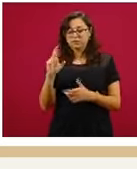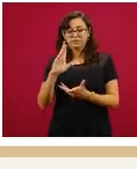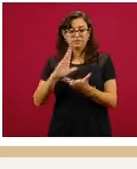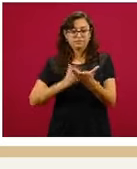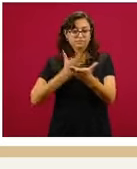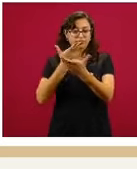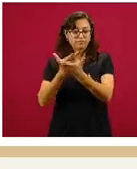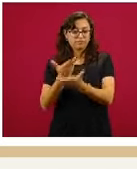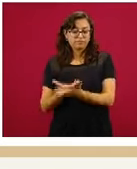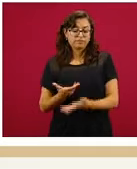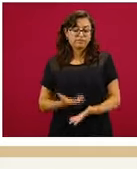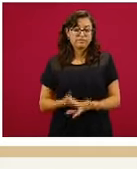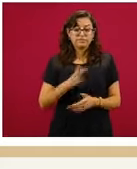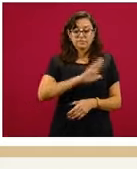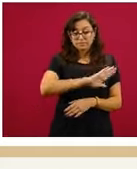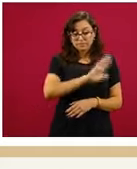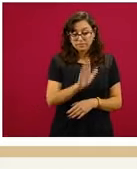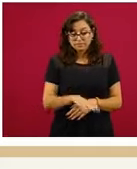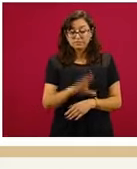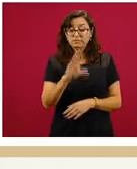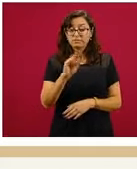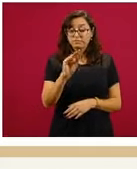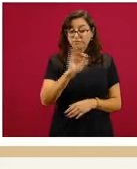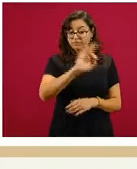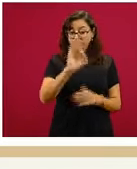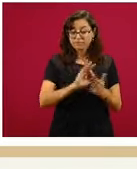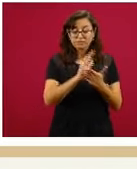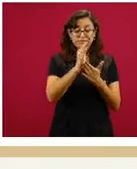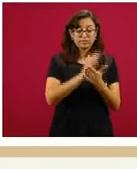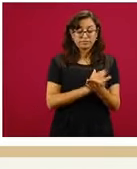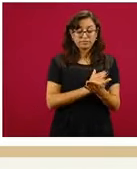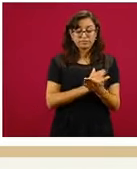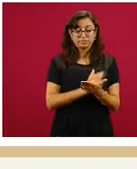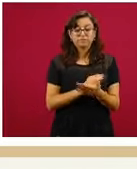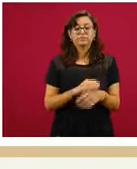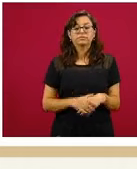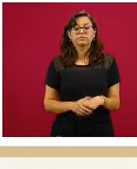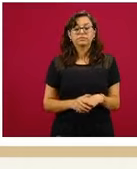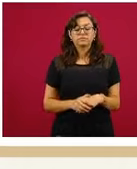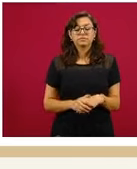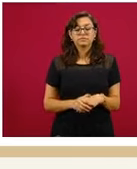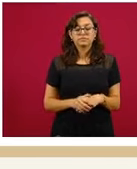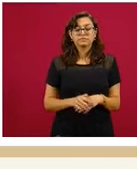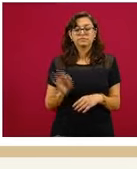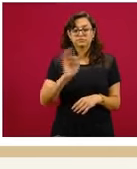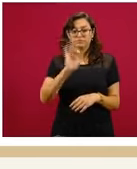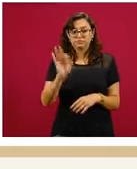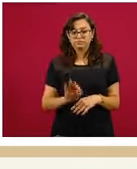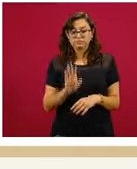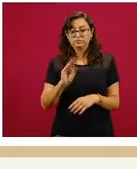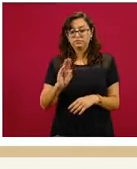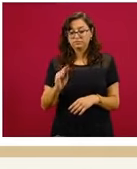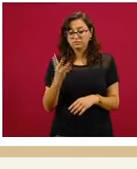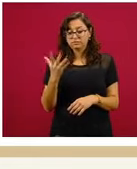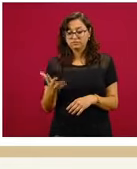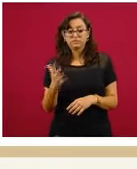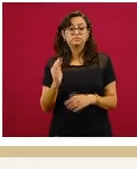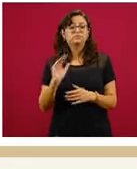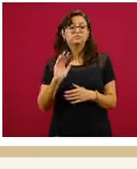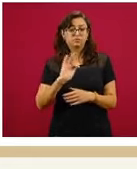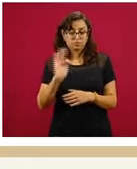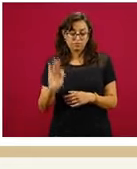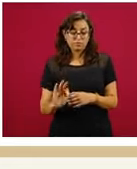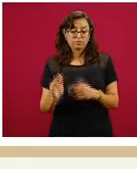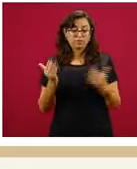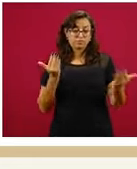muertes en un 90%. Para la estrategia fin a la tuberculosis es disminuirlo el porcentaje al 95%